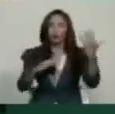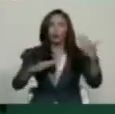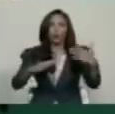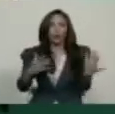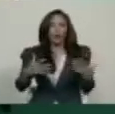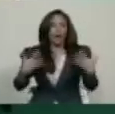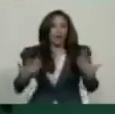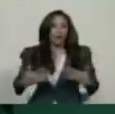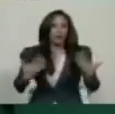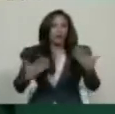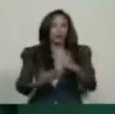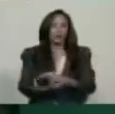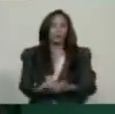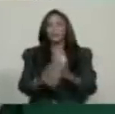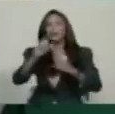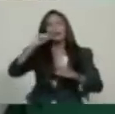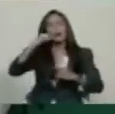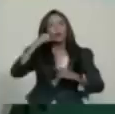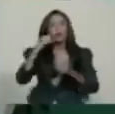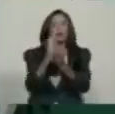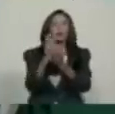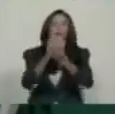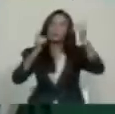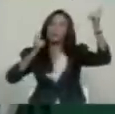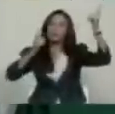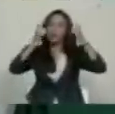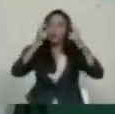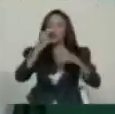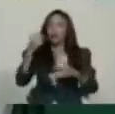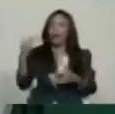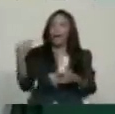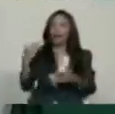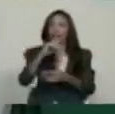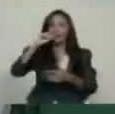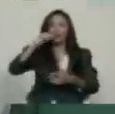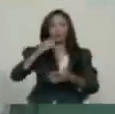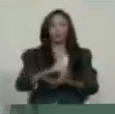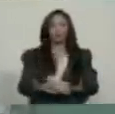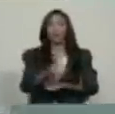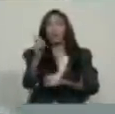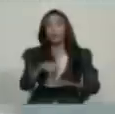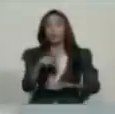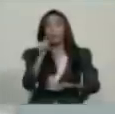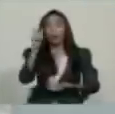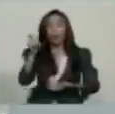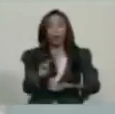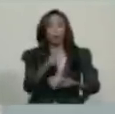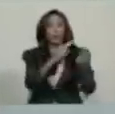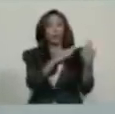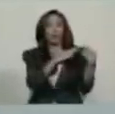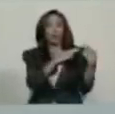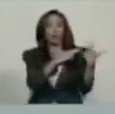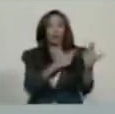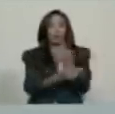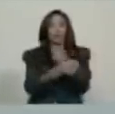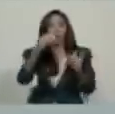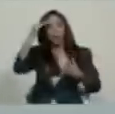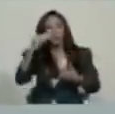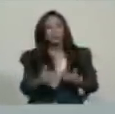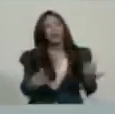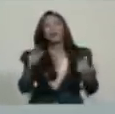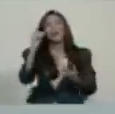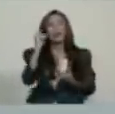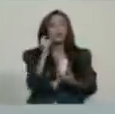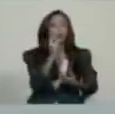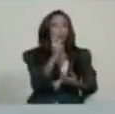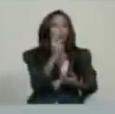inmortal de nuestro Gran Mariscal de Ayacucho, libertador de Sudamérica, Antonio José de Sucre,